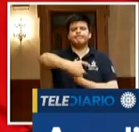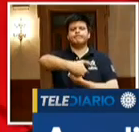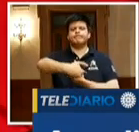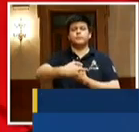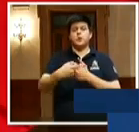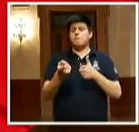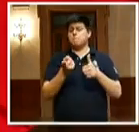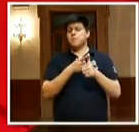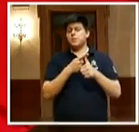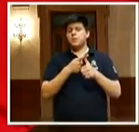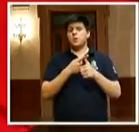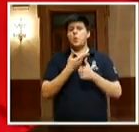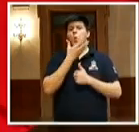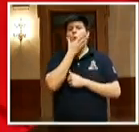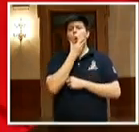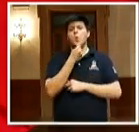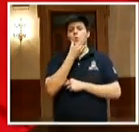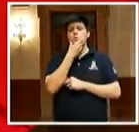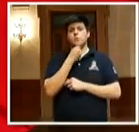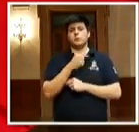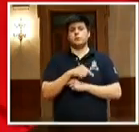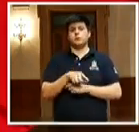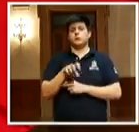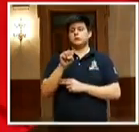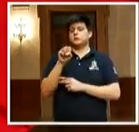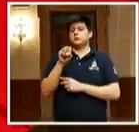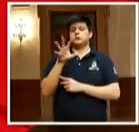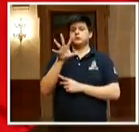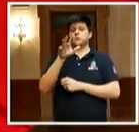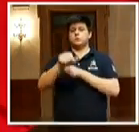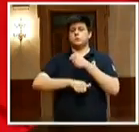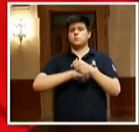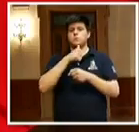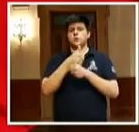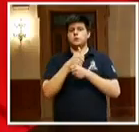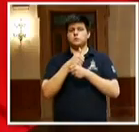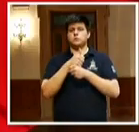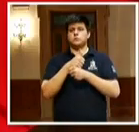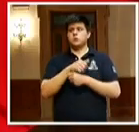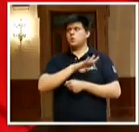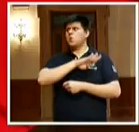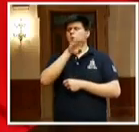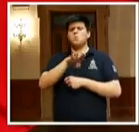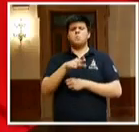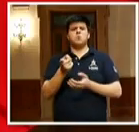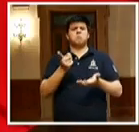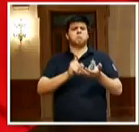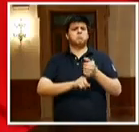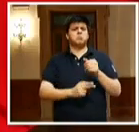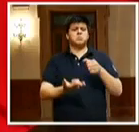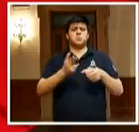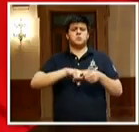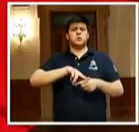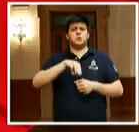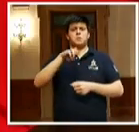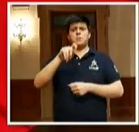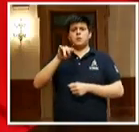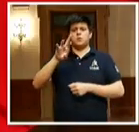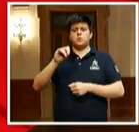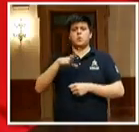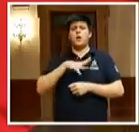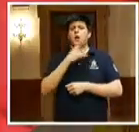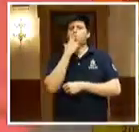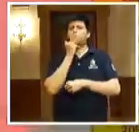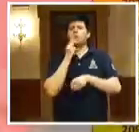primer caso es un masculino de 65 años de edad que falleció los servicios de salud de nuevo león con diabetes